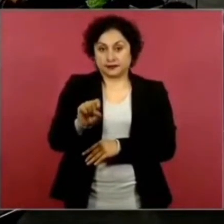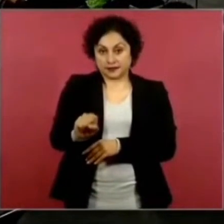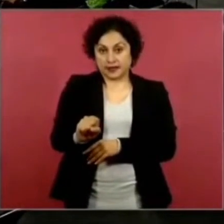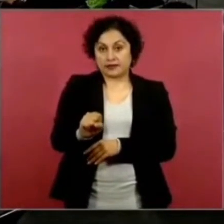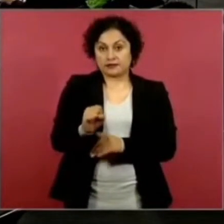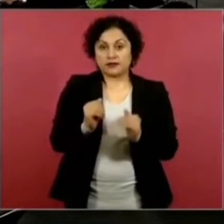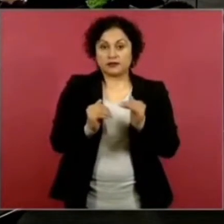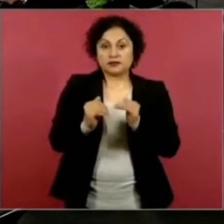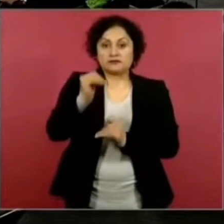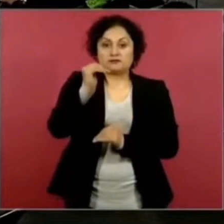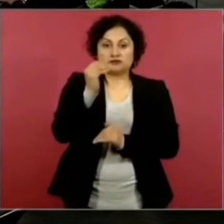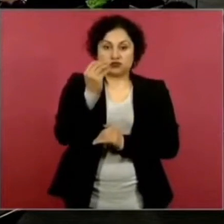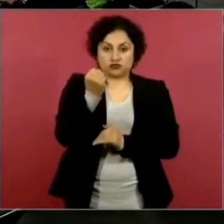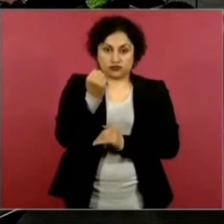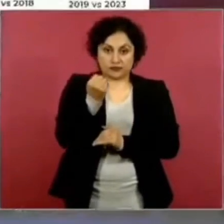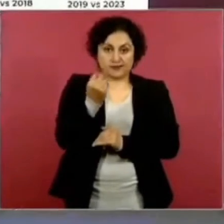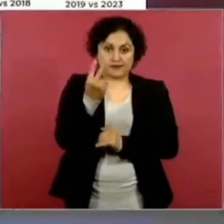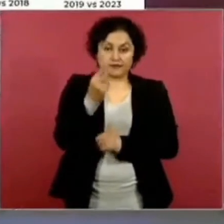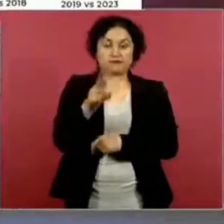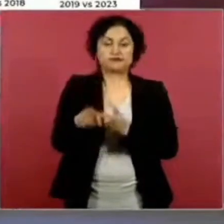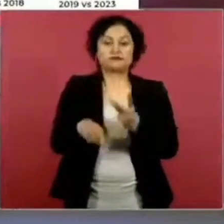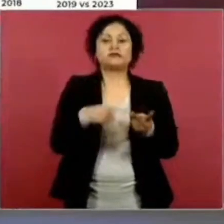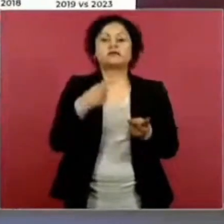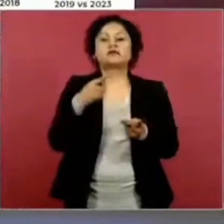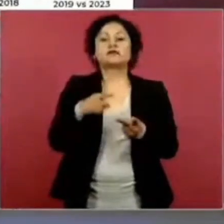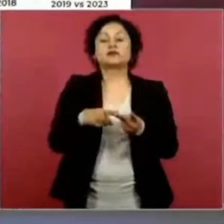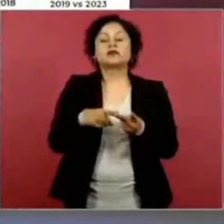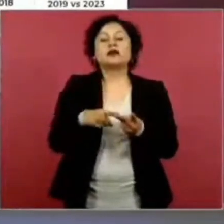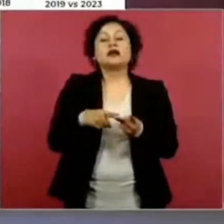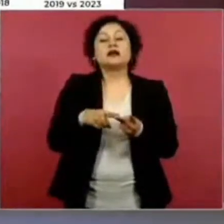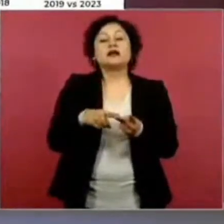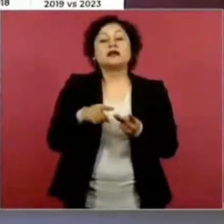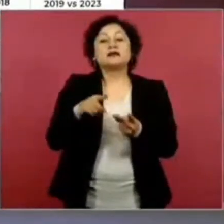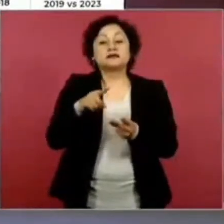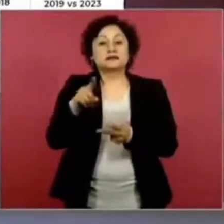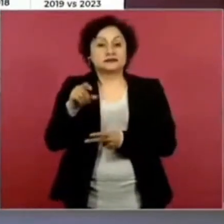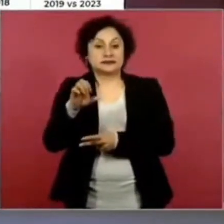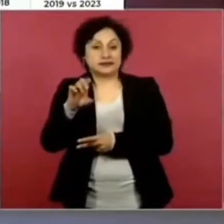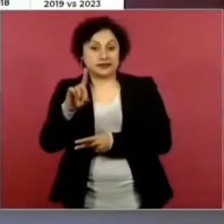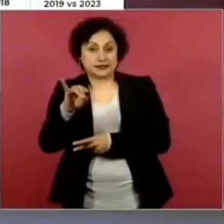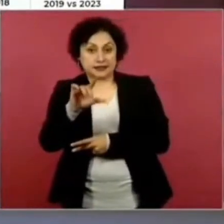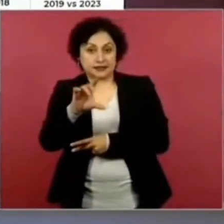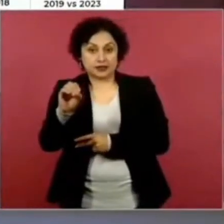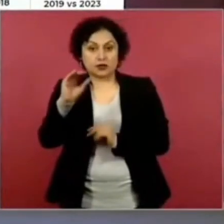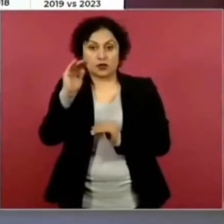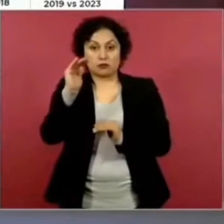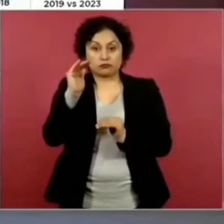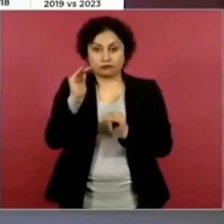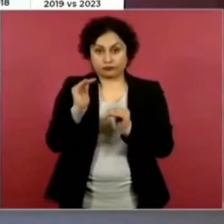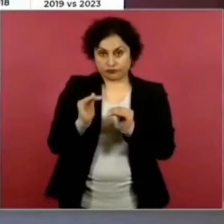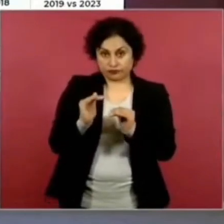9,2. Con Zedillo se redujo, esto es homicidios,